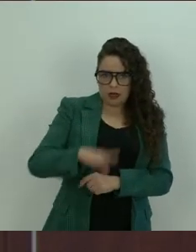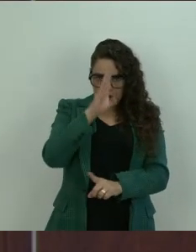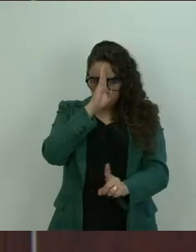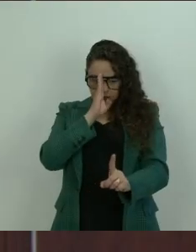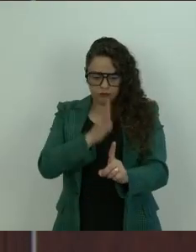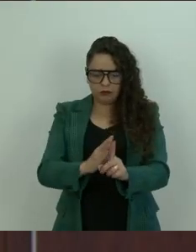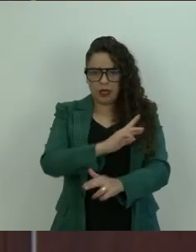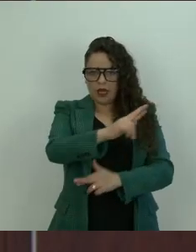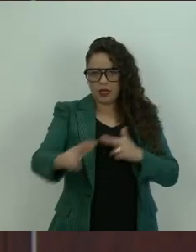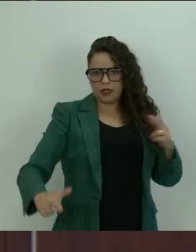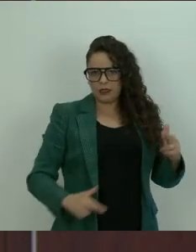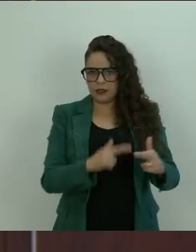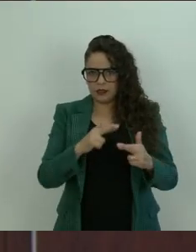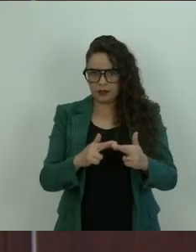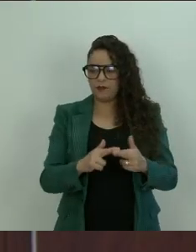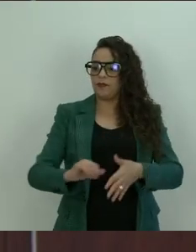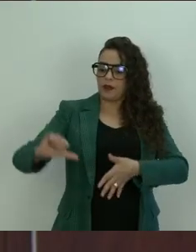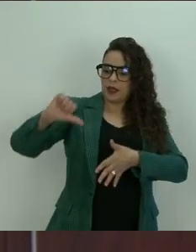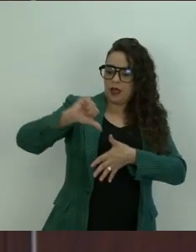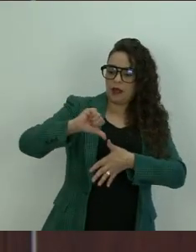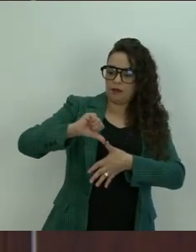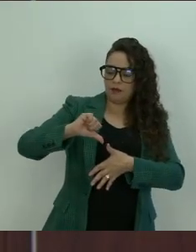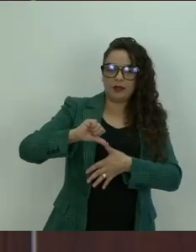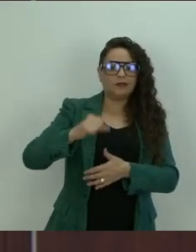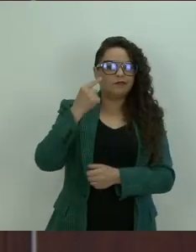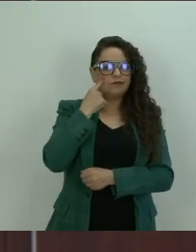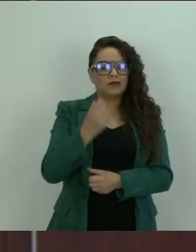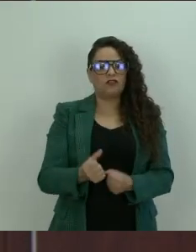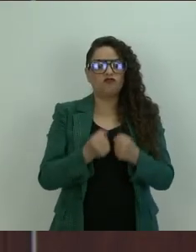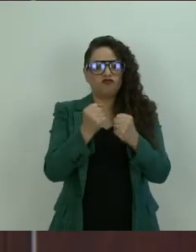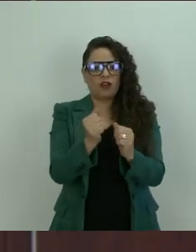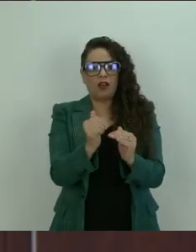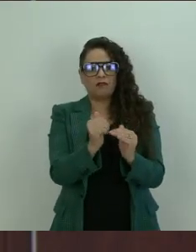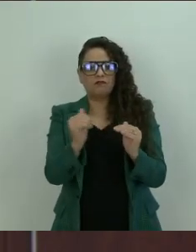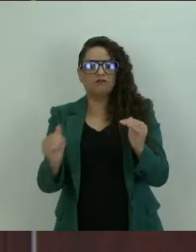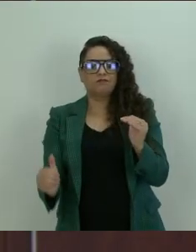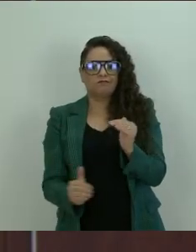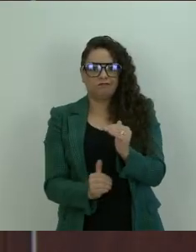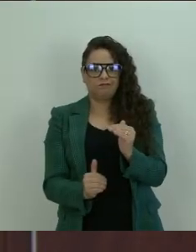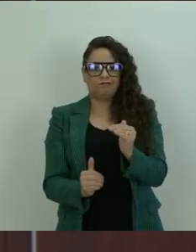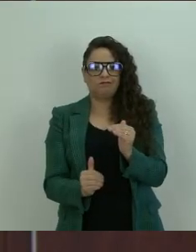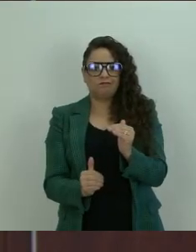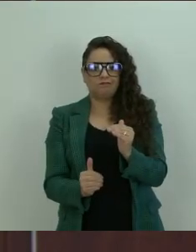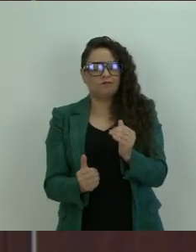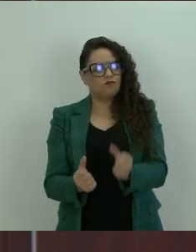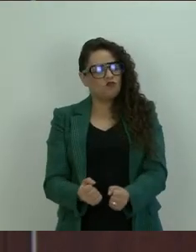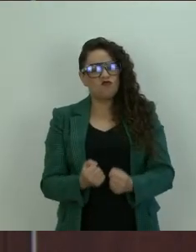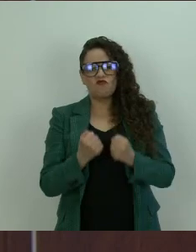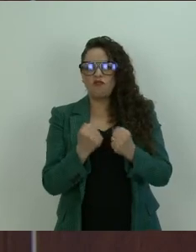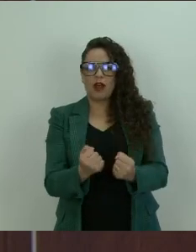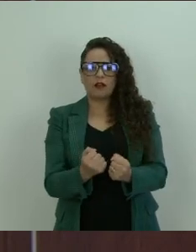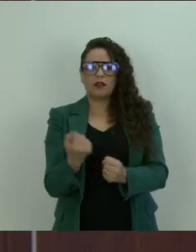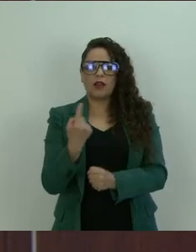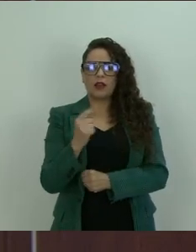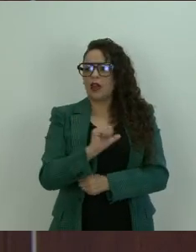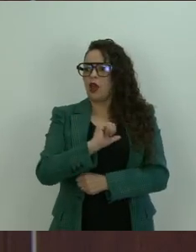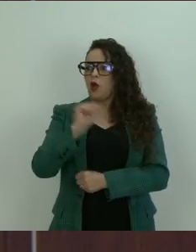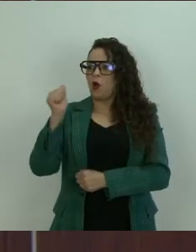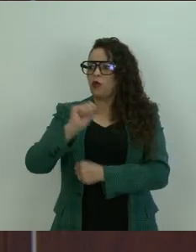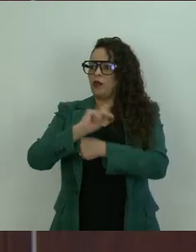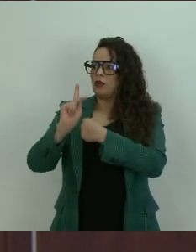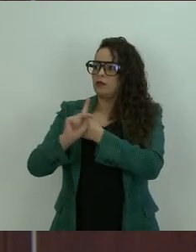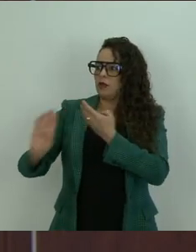tiene desafortunadamente los mayores niveles de desigualdad que el resto de las regiones del mundo. Aquí hay